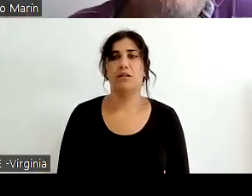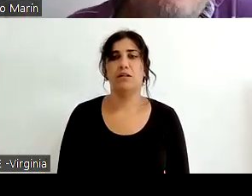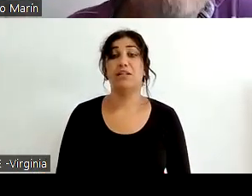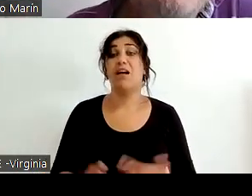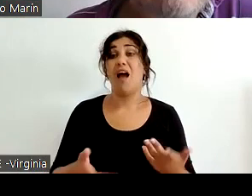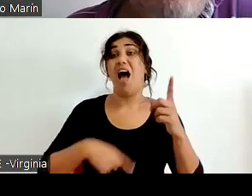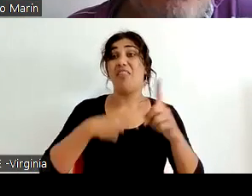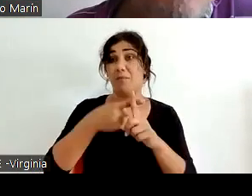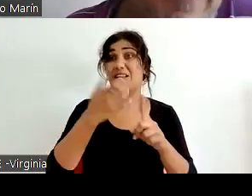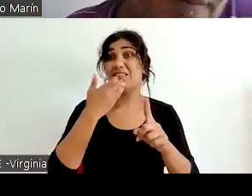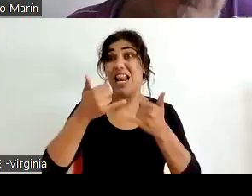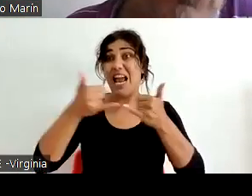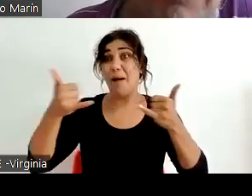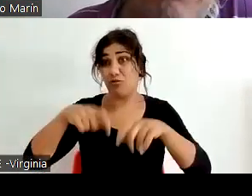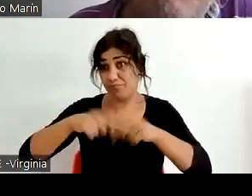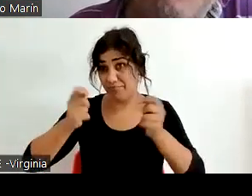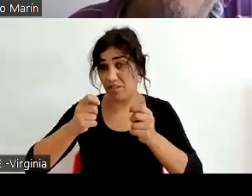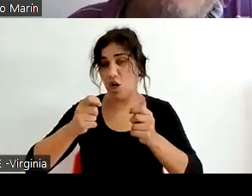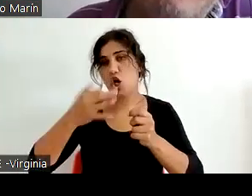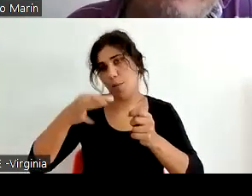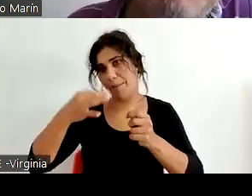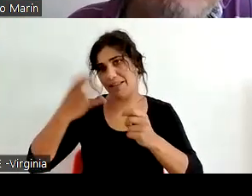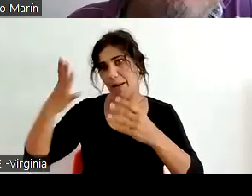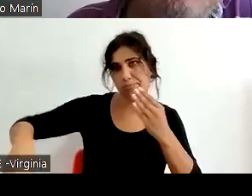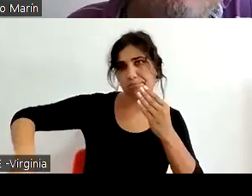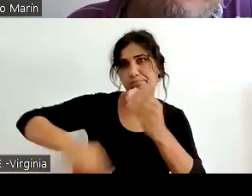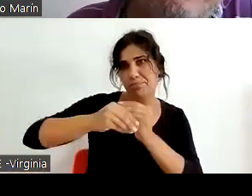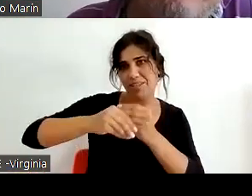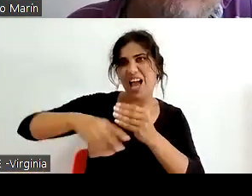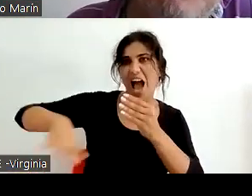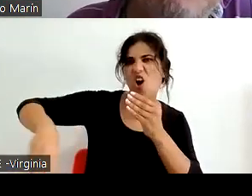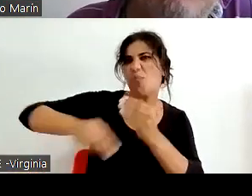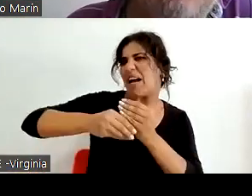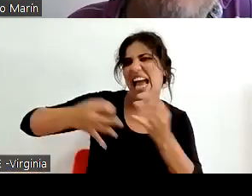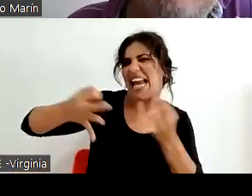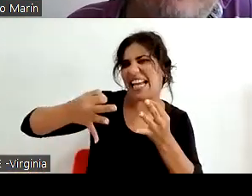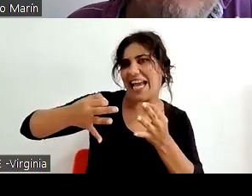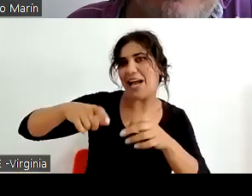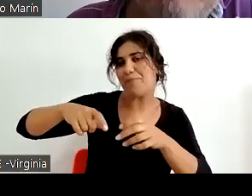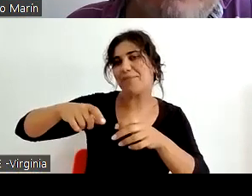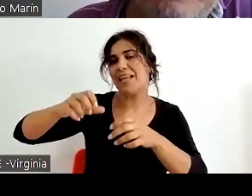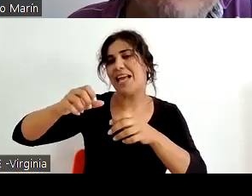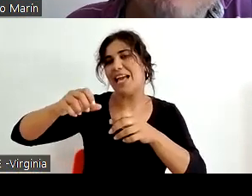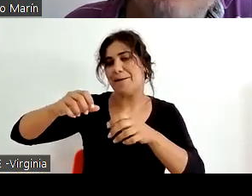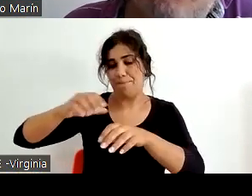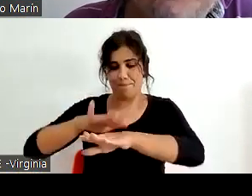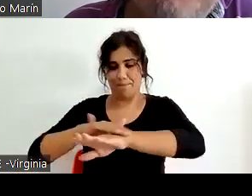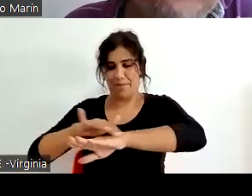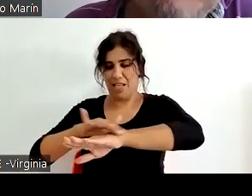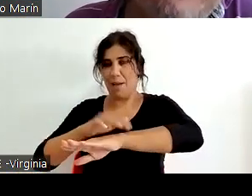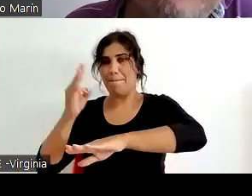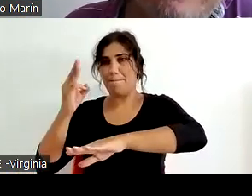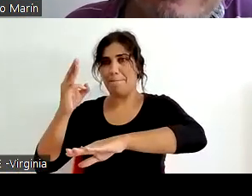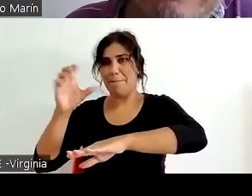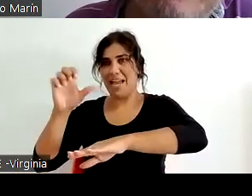ligamento acompañada o no, generalmente suele haber acompañada de un arrancamiento de una parte del hueso, que es la zona del peroné, o de una